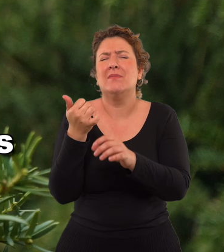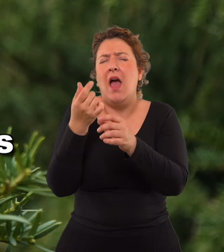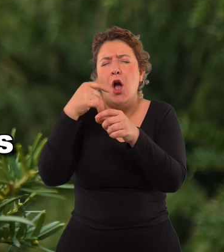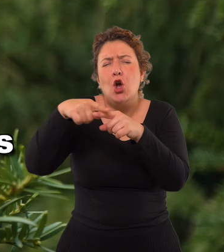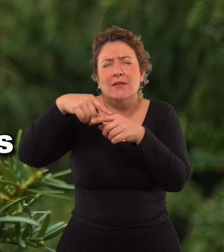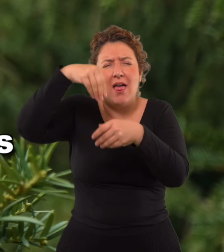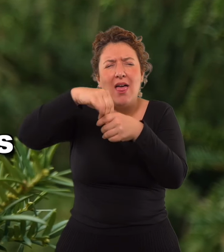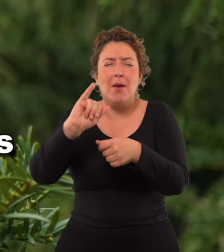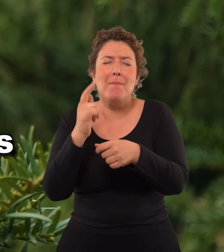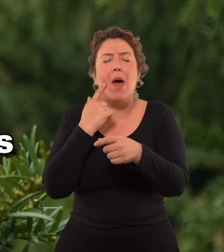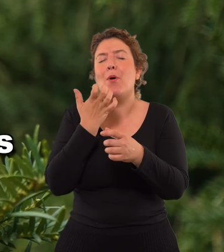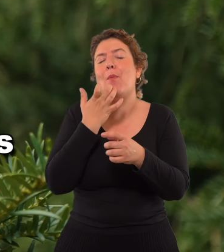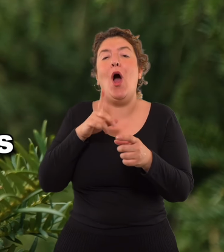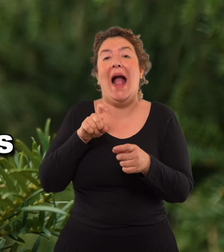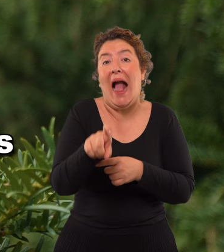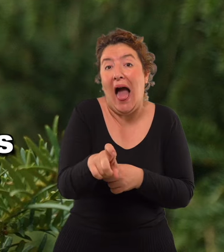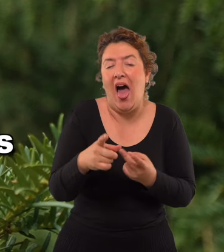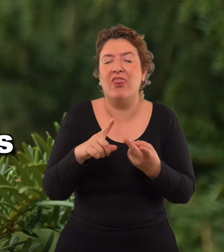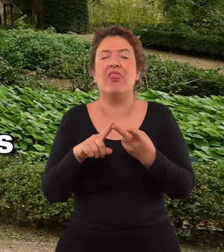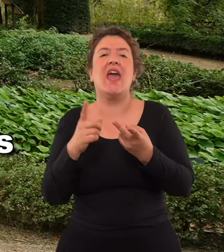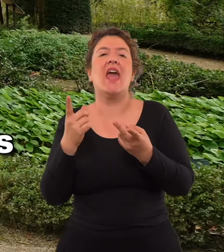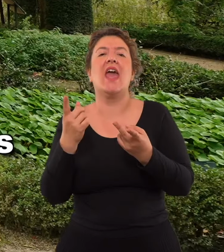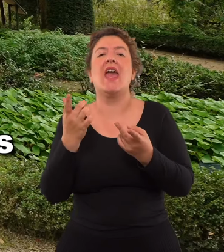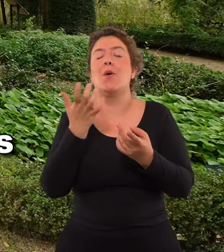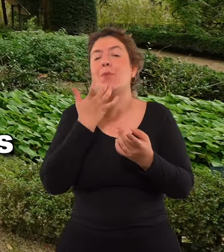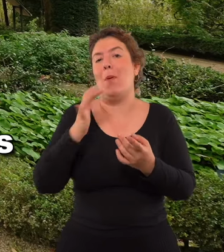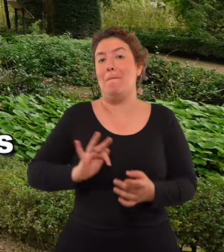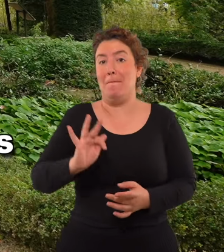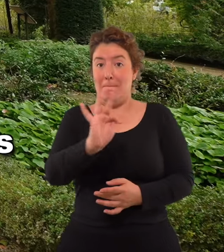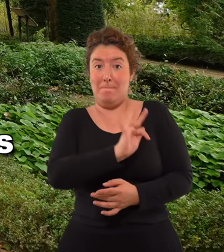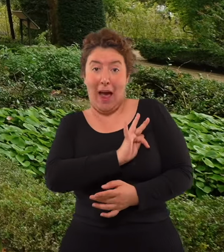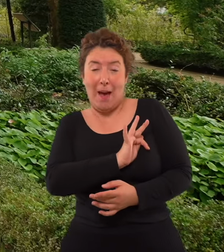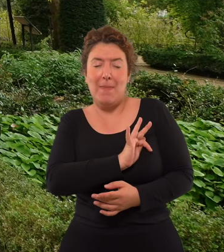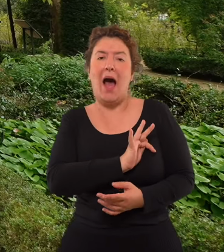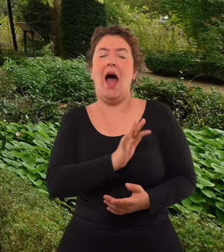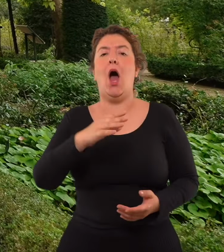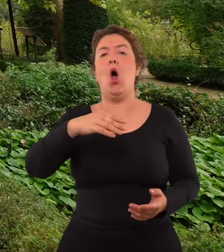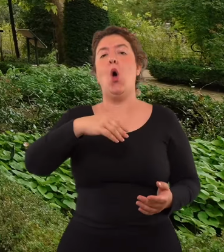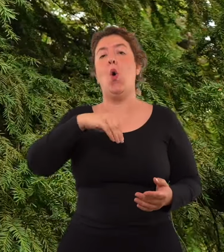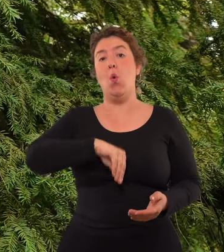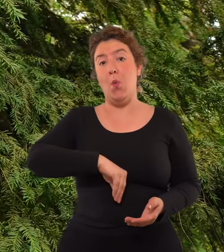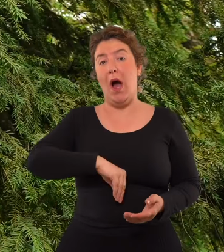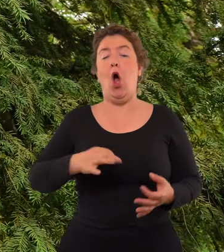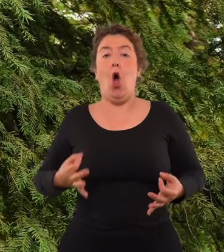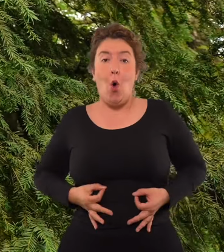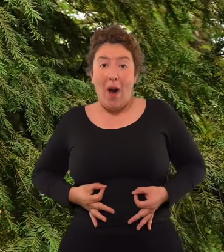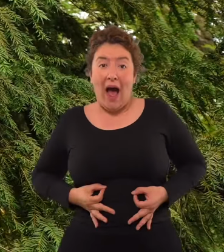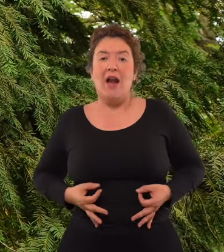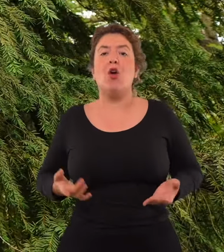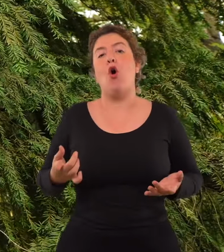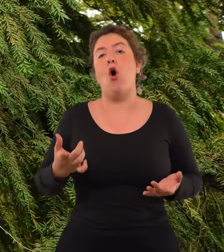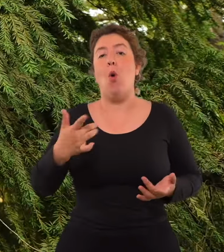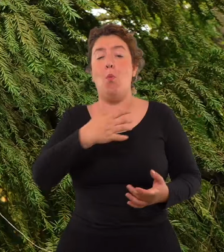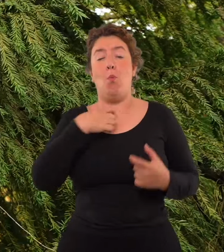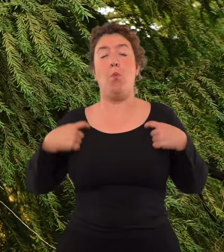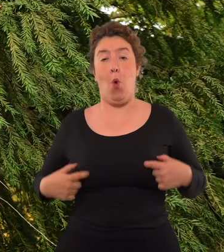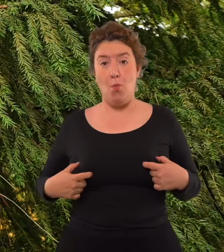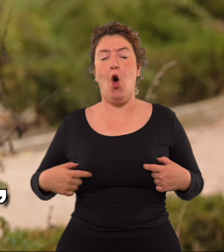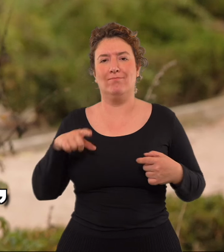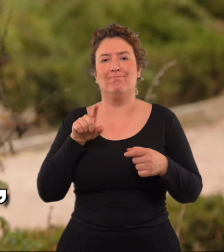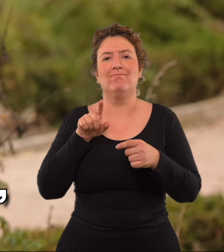planta se utiliza en algunos tratamientos actuales contra algunos tipos de cáncer, como el de mama, ovarios, útero o